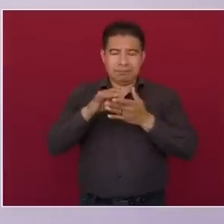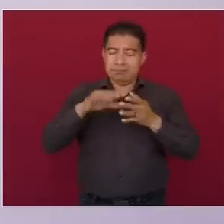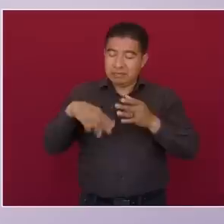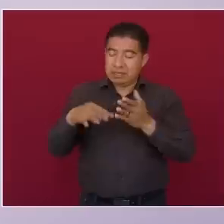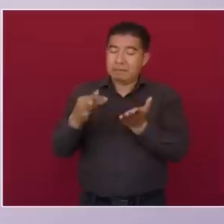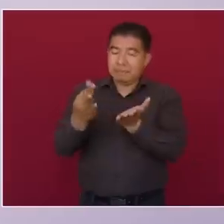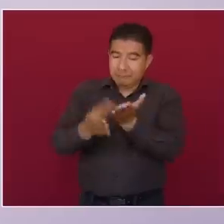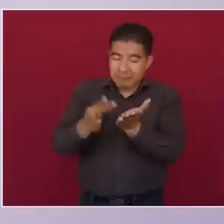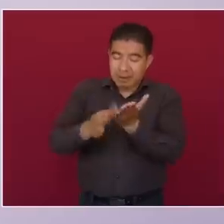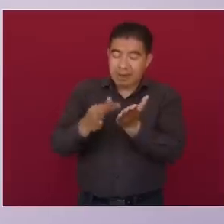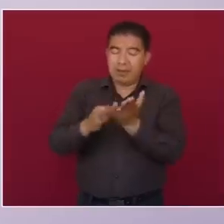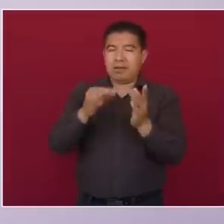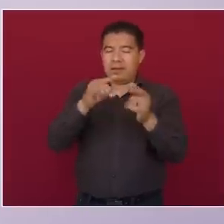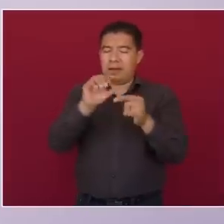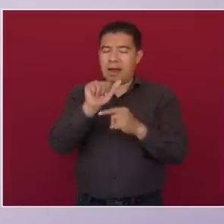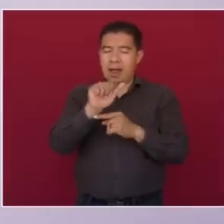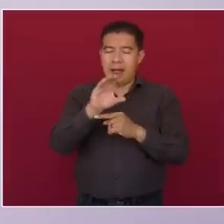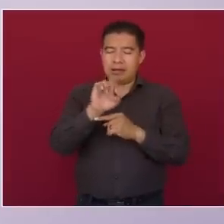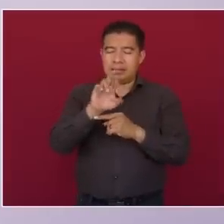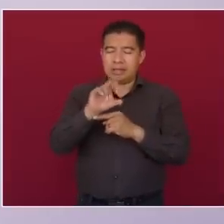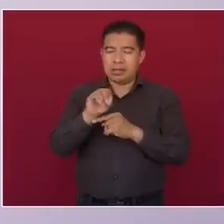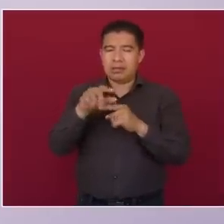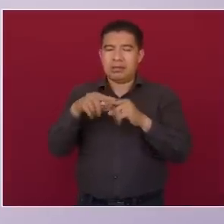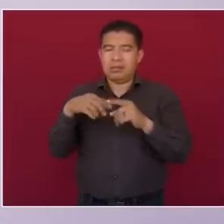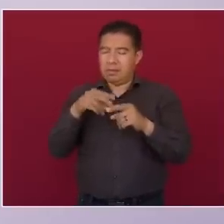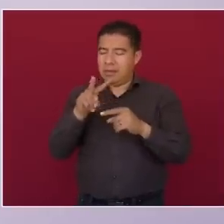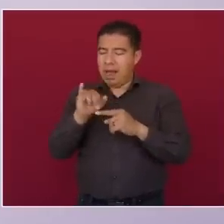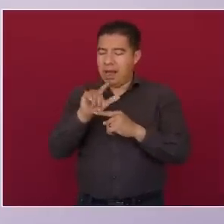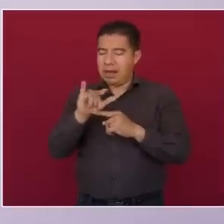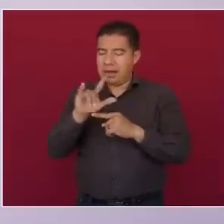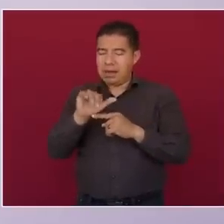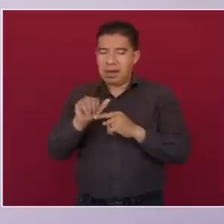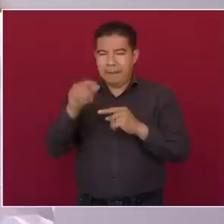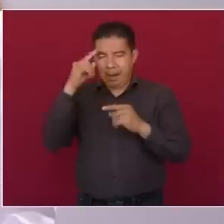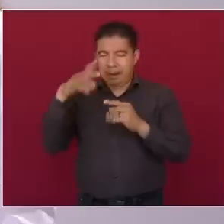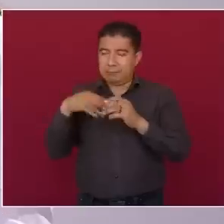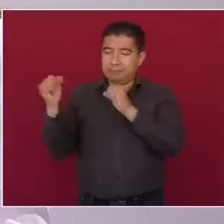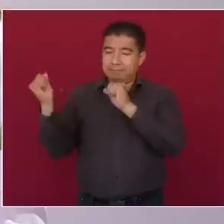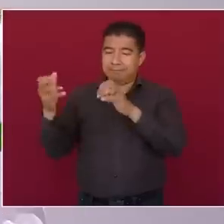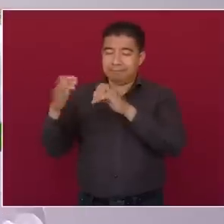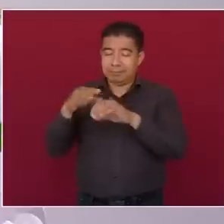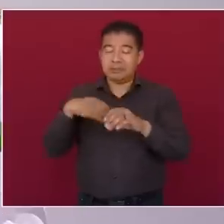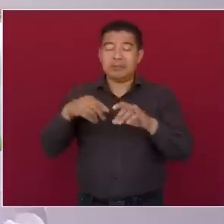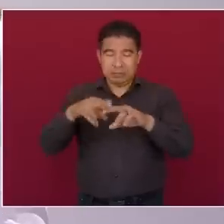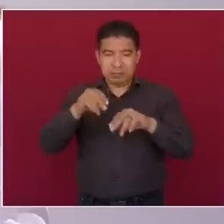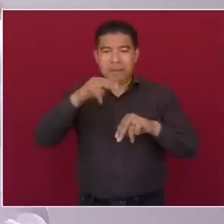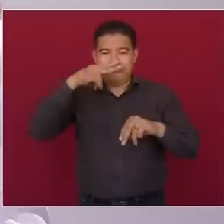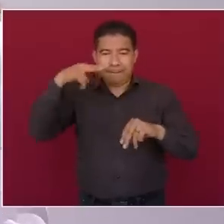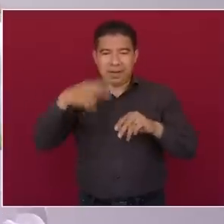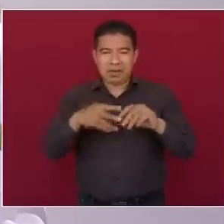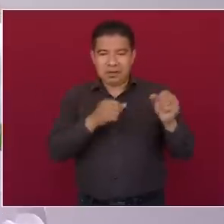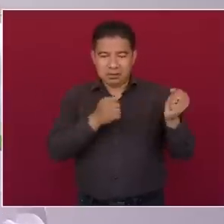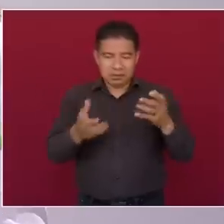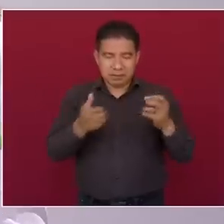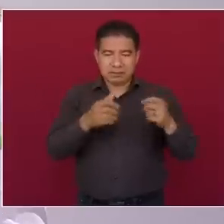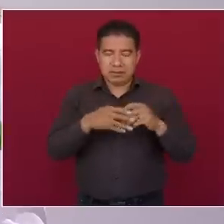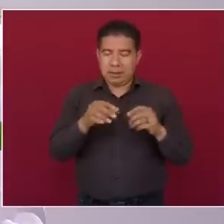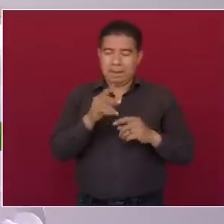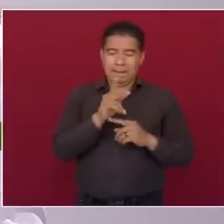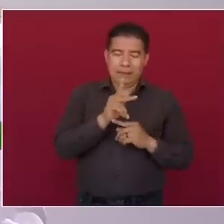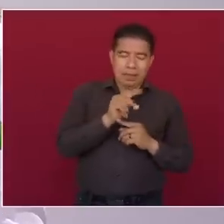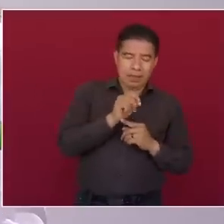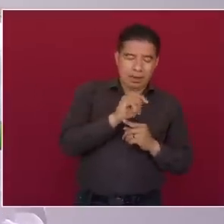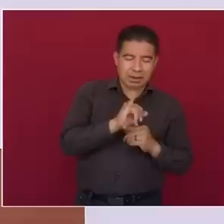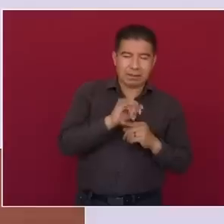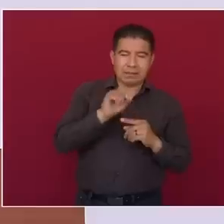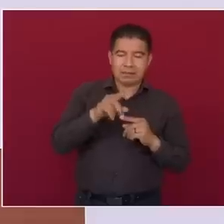que esta obra tiene un 72% de contenido nacional. La filial de PTI de Pemex, quien ha